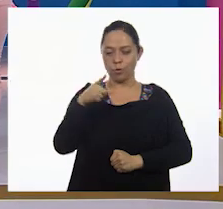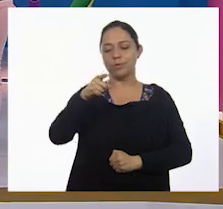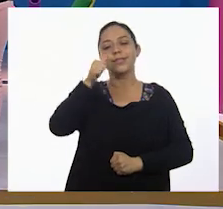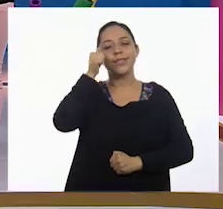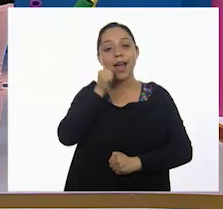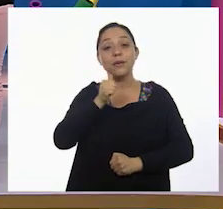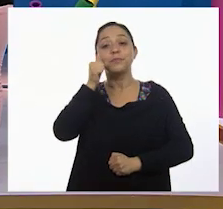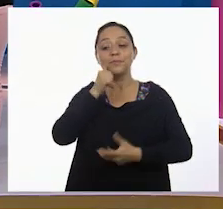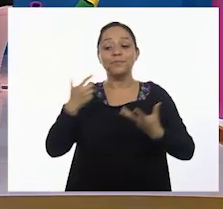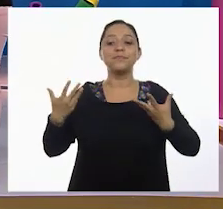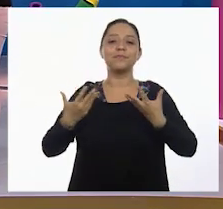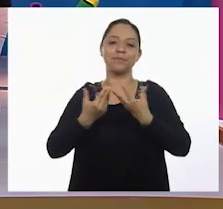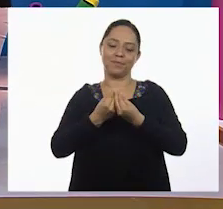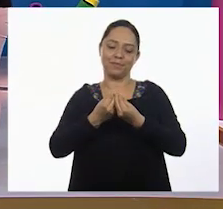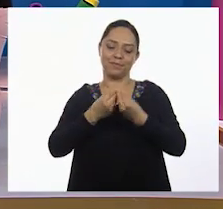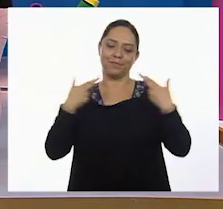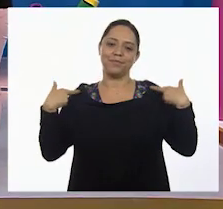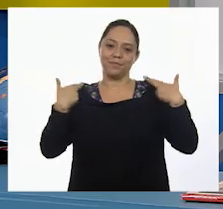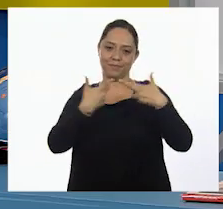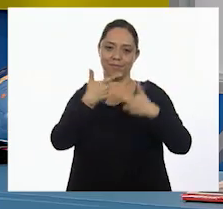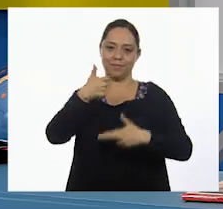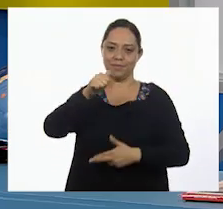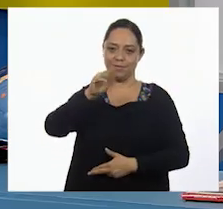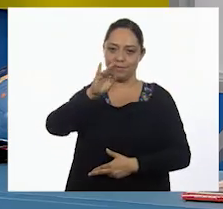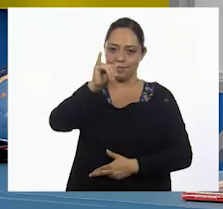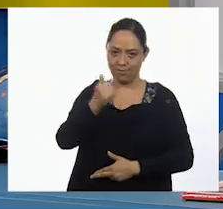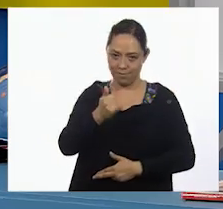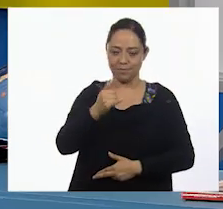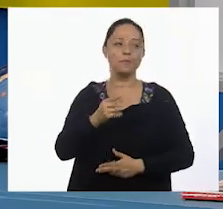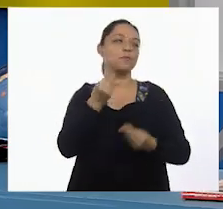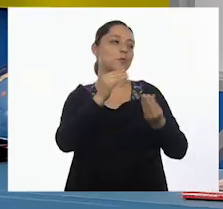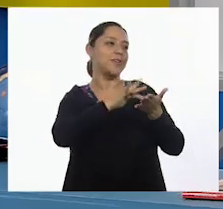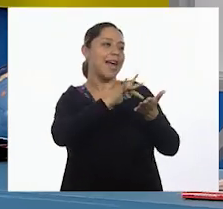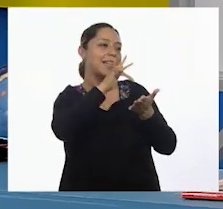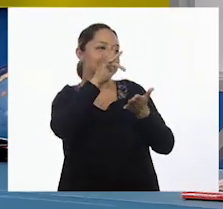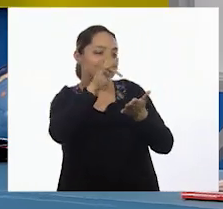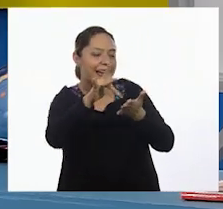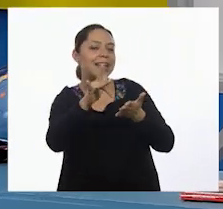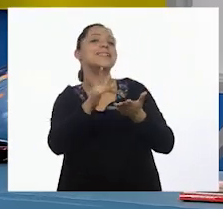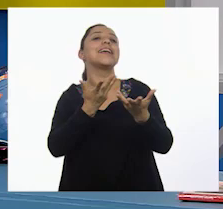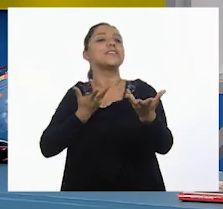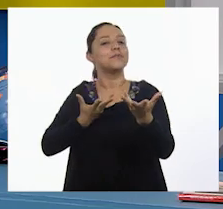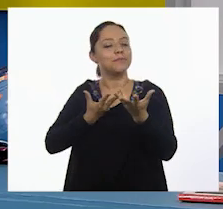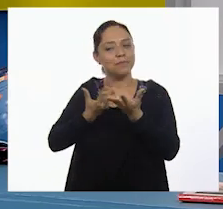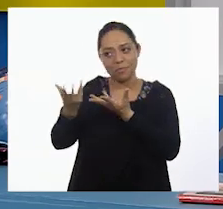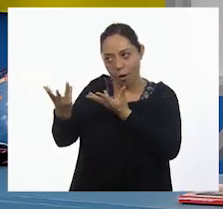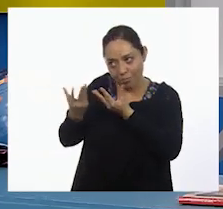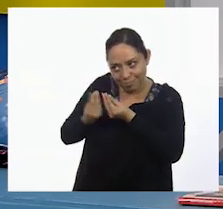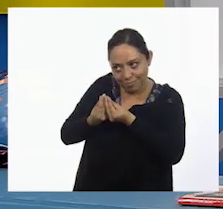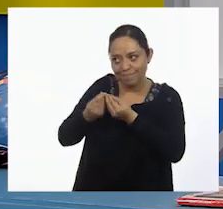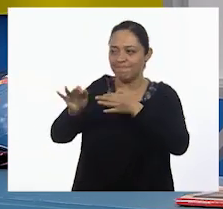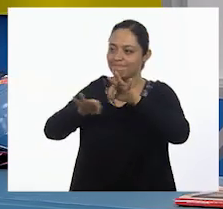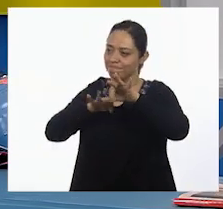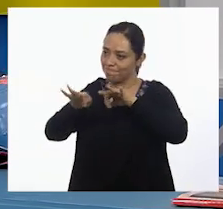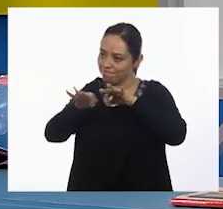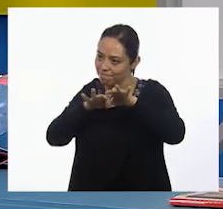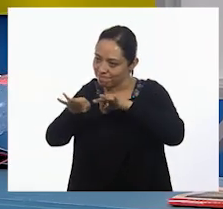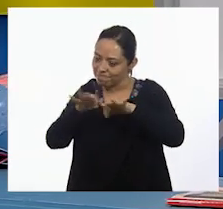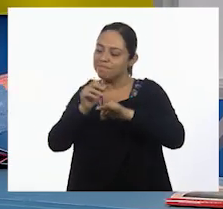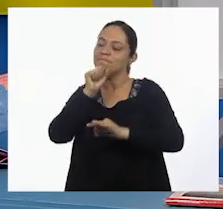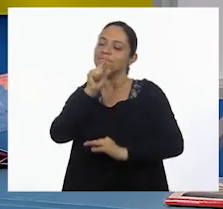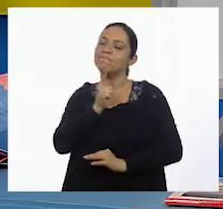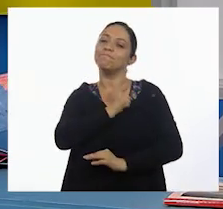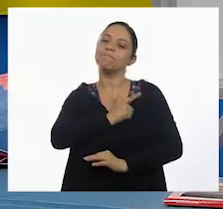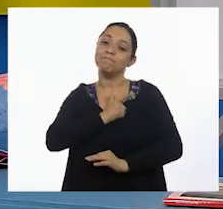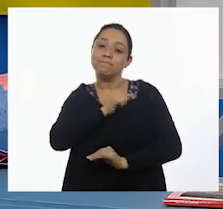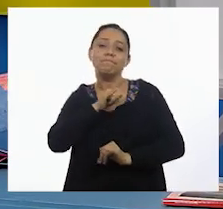acompaña la maestra Gaby Rivas. Bienvenida. Muchas gracias, María. Qué gusto estar trabajando contigo, qué gusto también trabajar